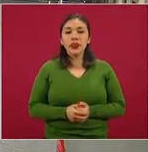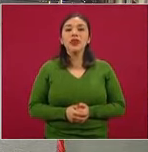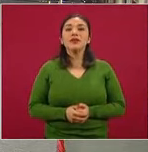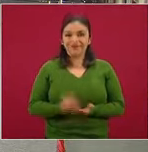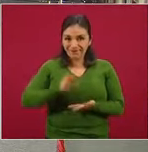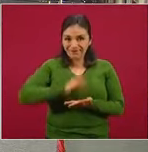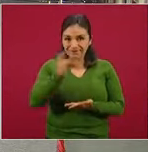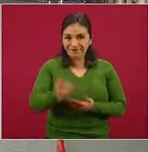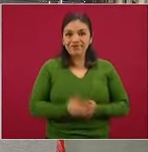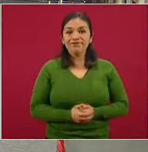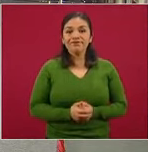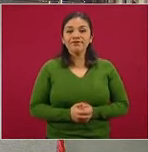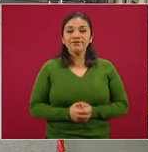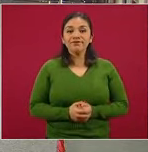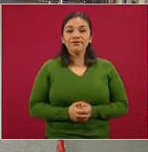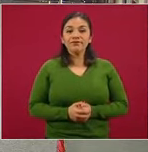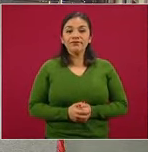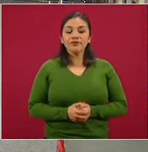Gracias, Araceli.